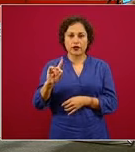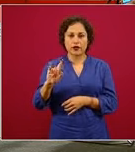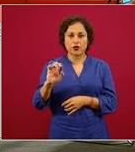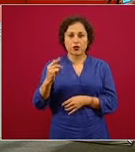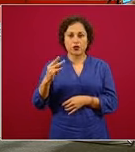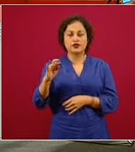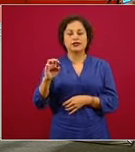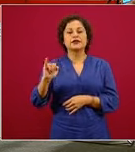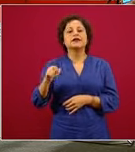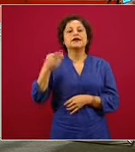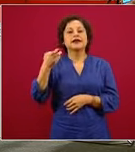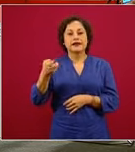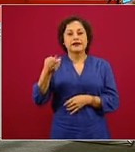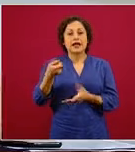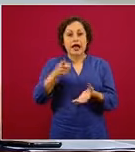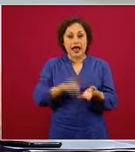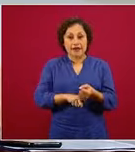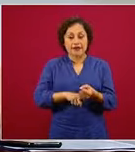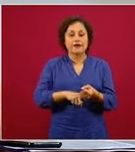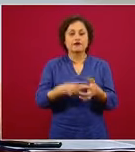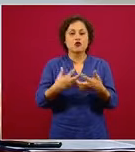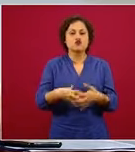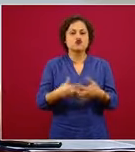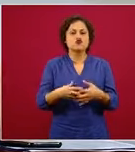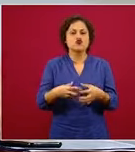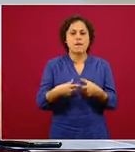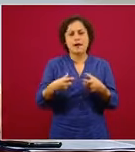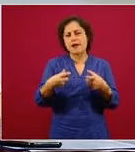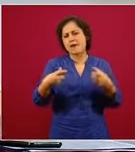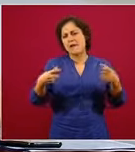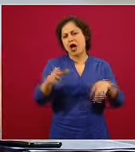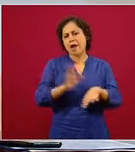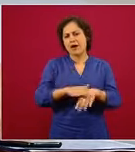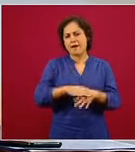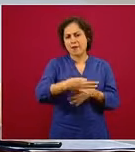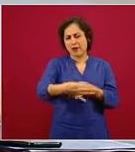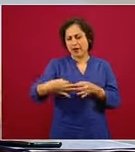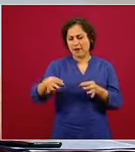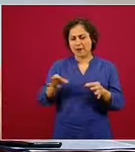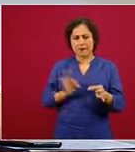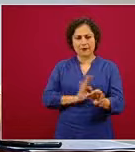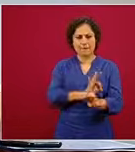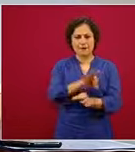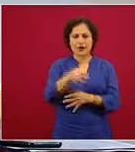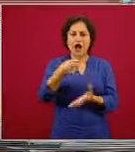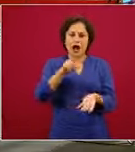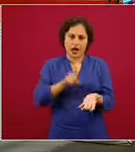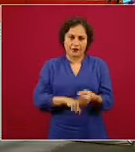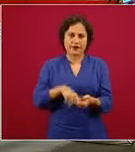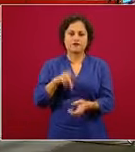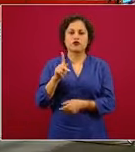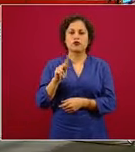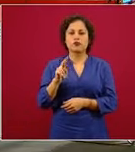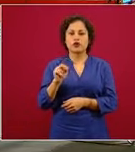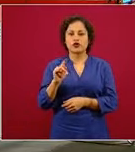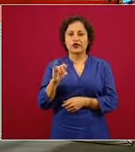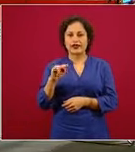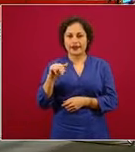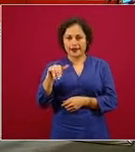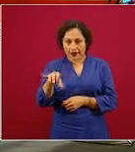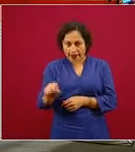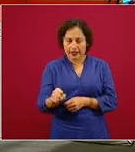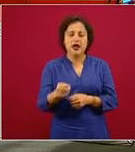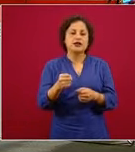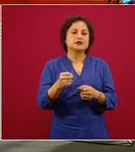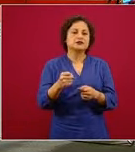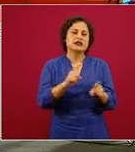producen más viriones y se replican. Hay un complejo muy lleno de proteínas, muy lleno de